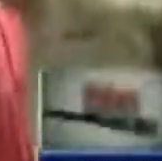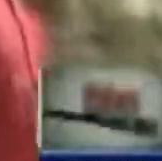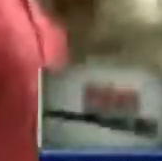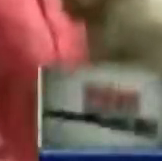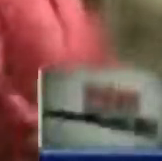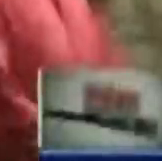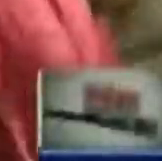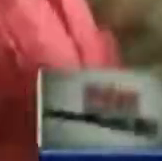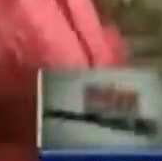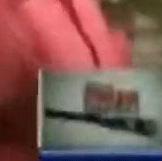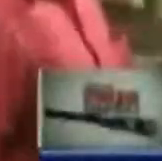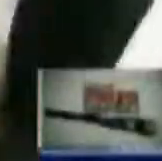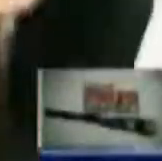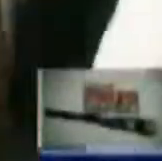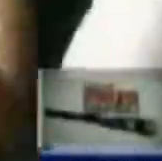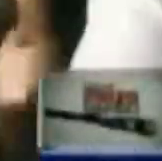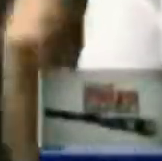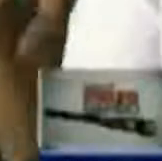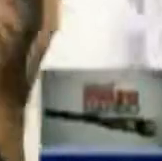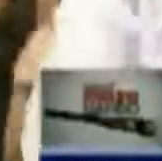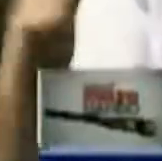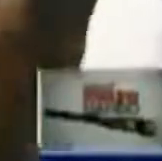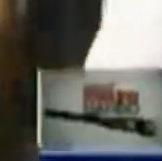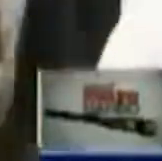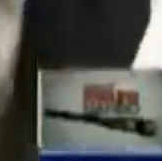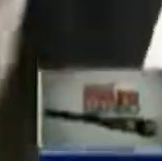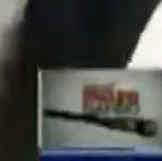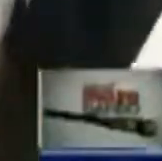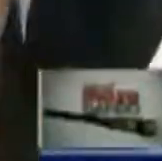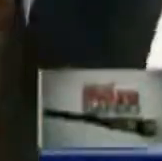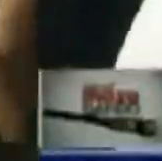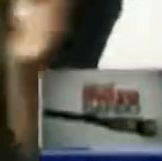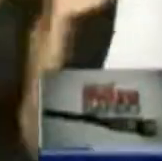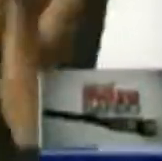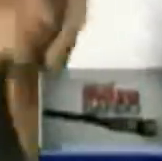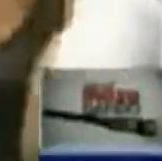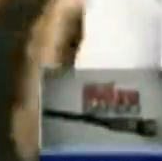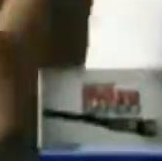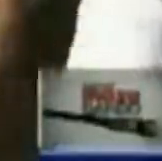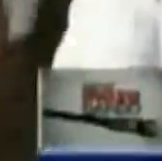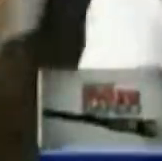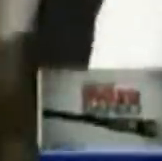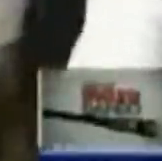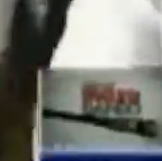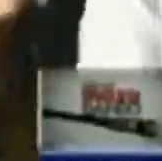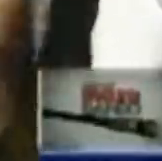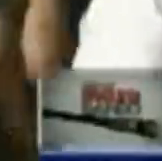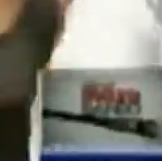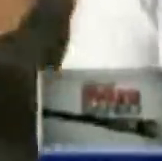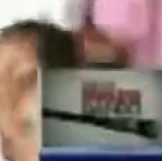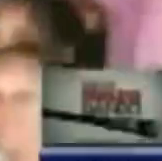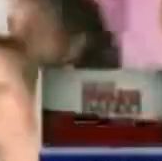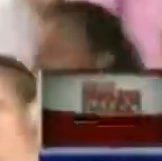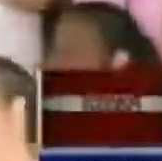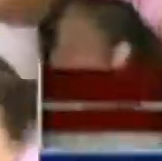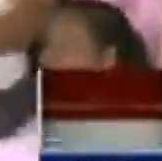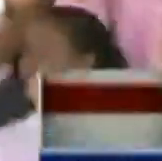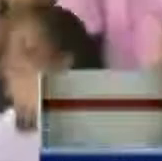pues vuela la cintura y amparito Baila soltura como dice el ritmo mi hermano ella dice